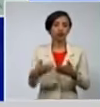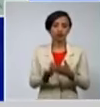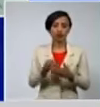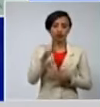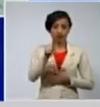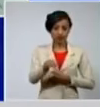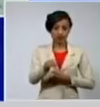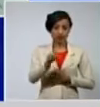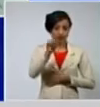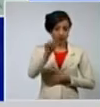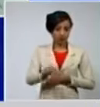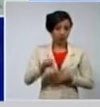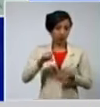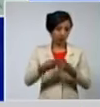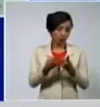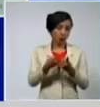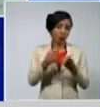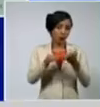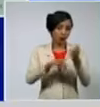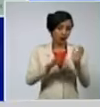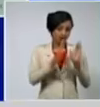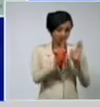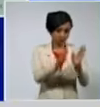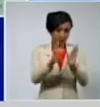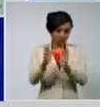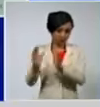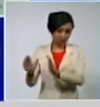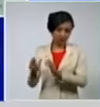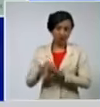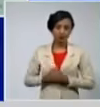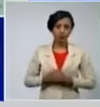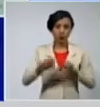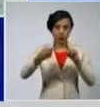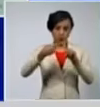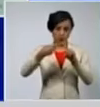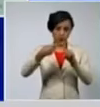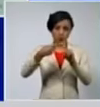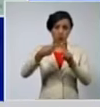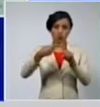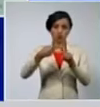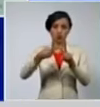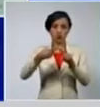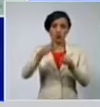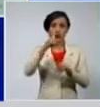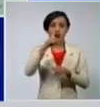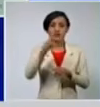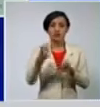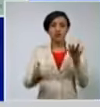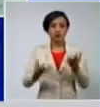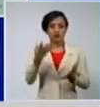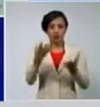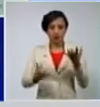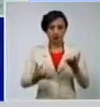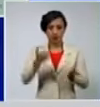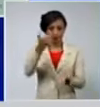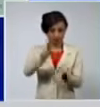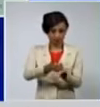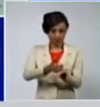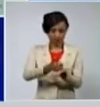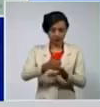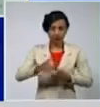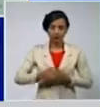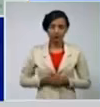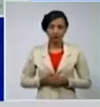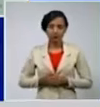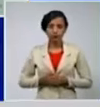de donde son originarios, uno es de la provincia de Cienfuegos, de su municipio cabecera, 2